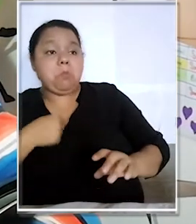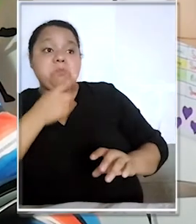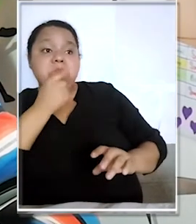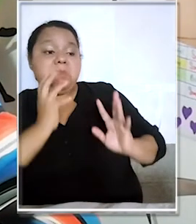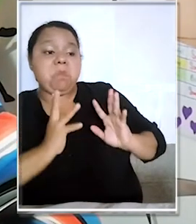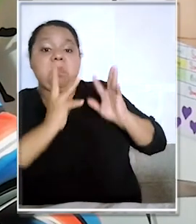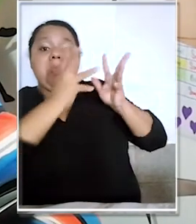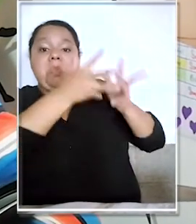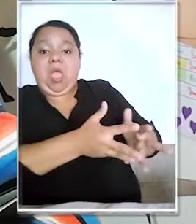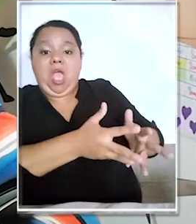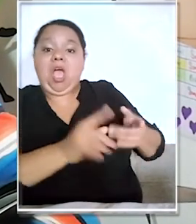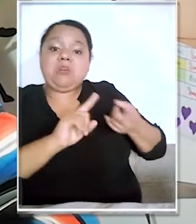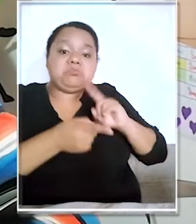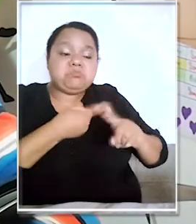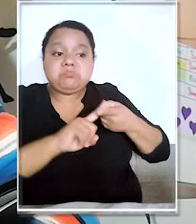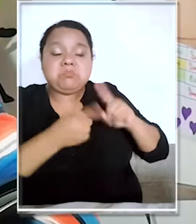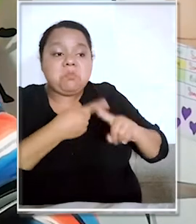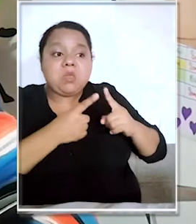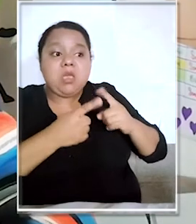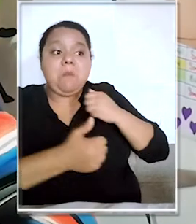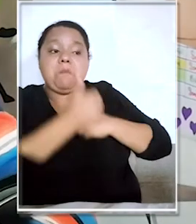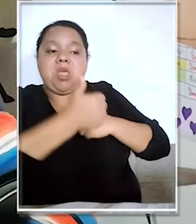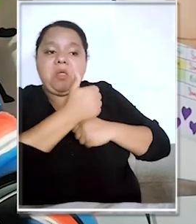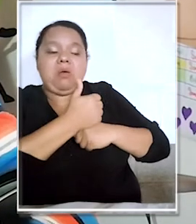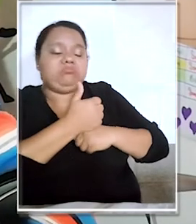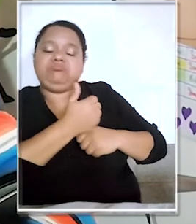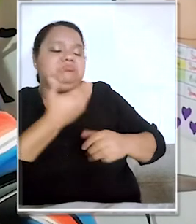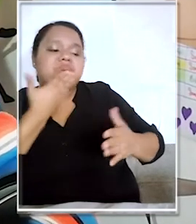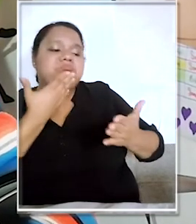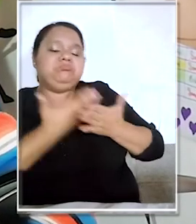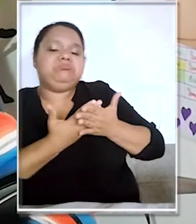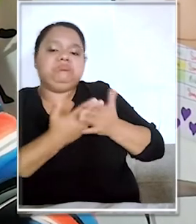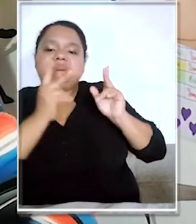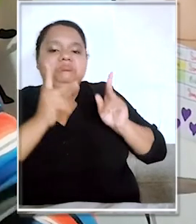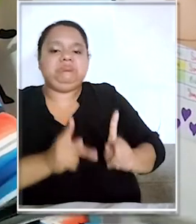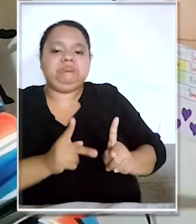su compañero en caso de peligro no es buena persona.